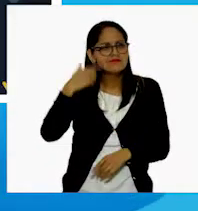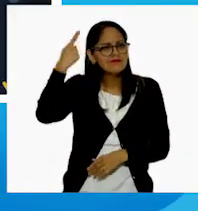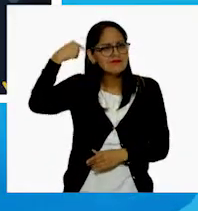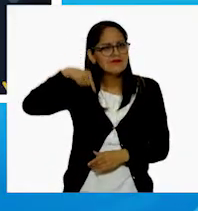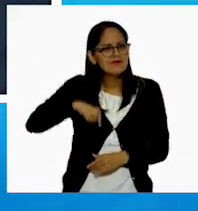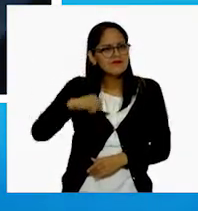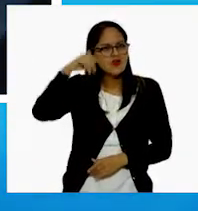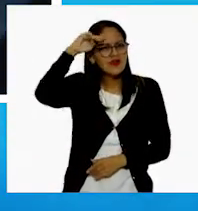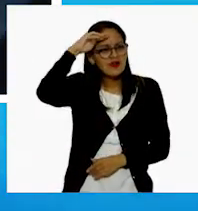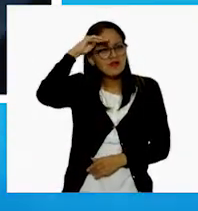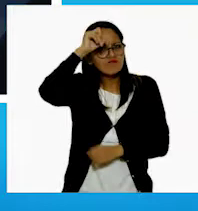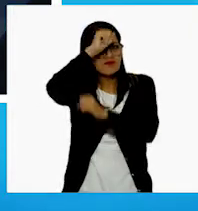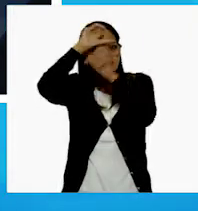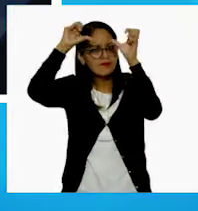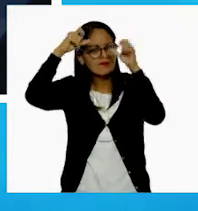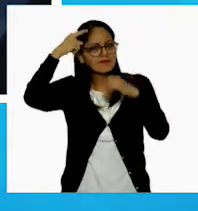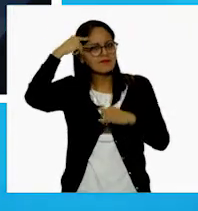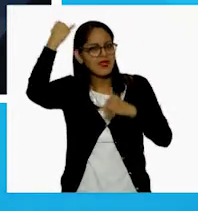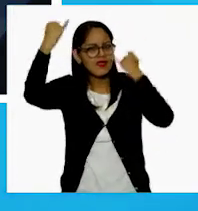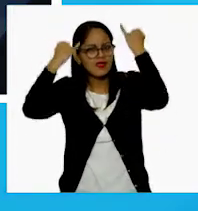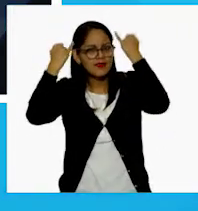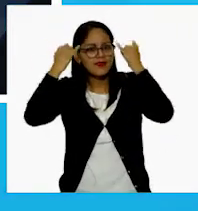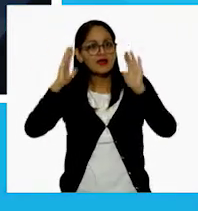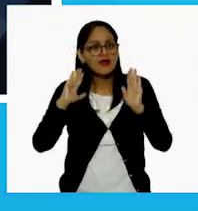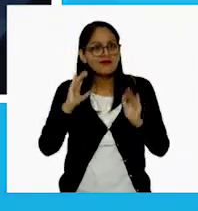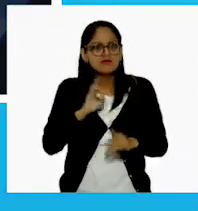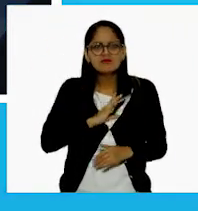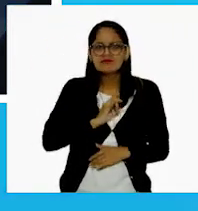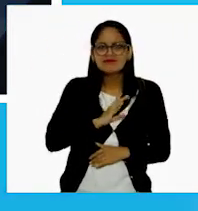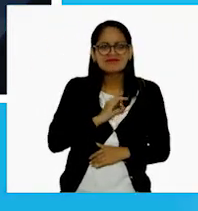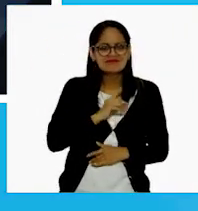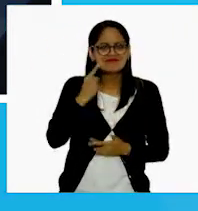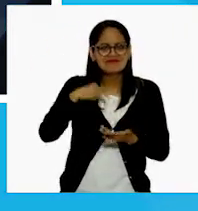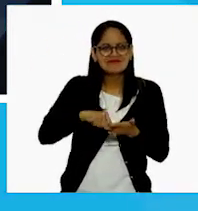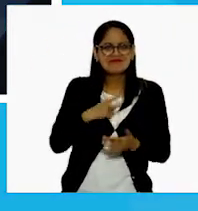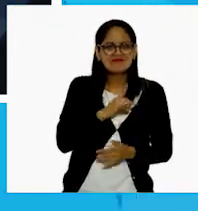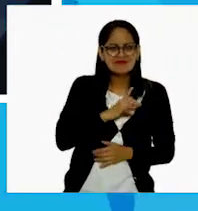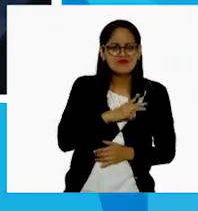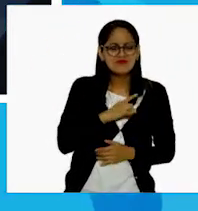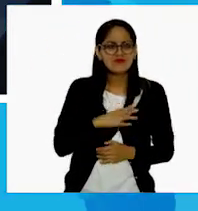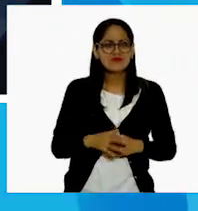todo lo he imaginado? Pero creo que tengo un poco de miedo.